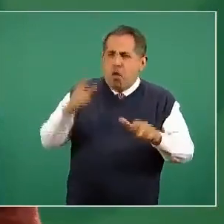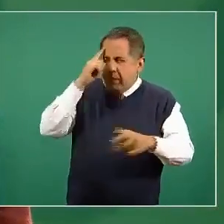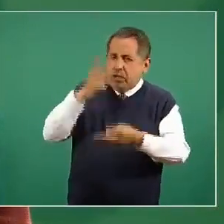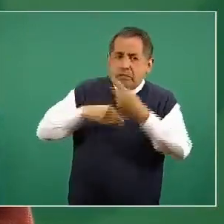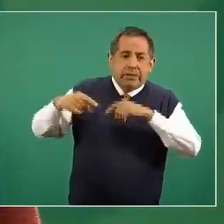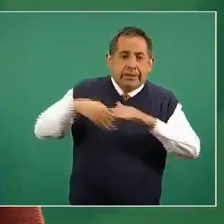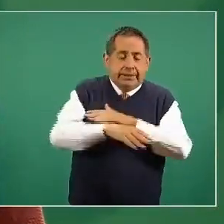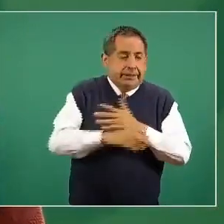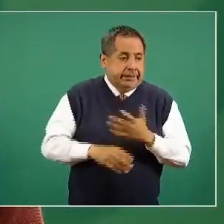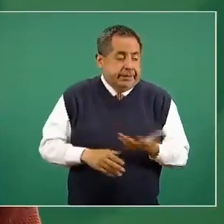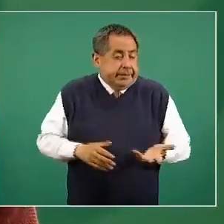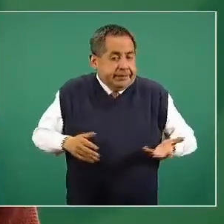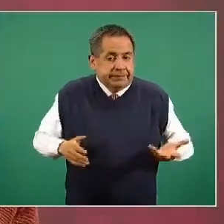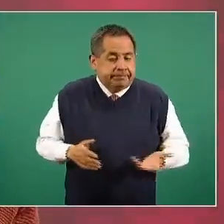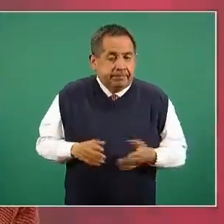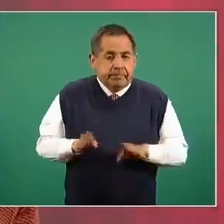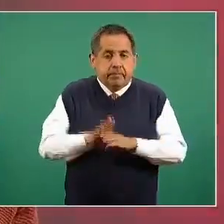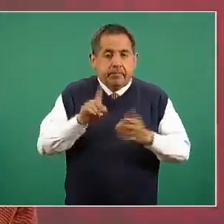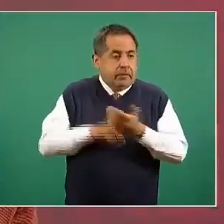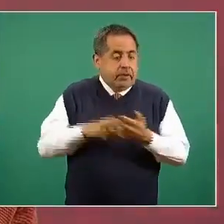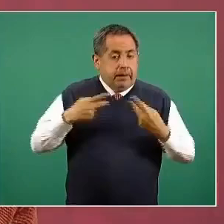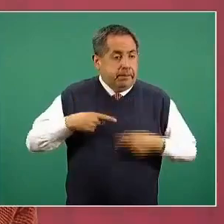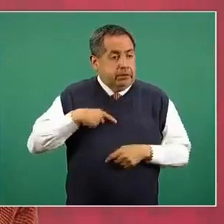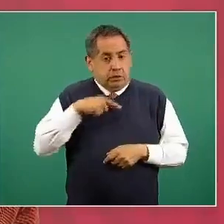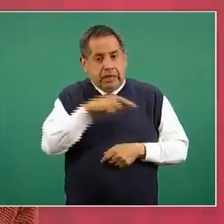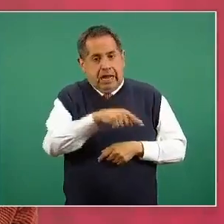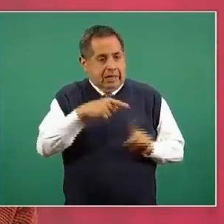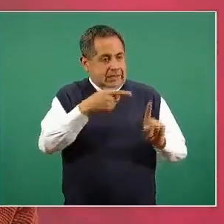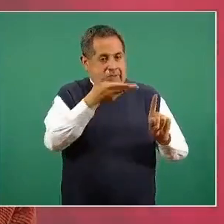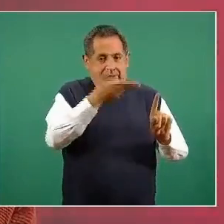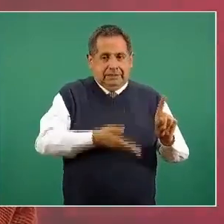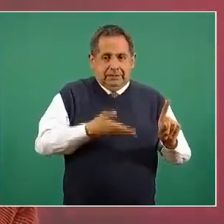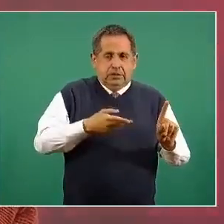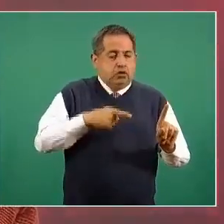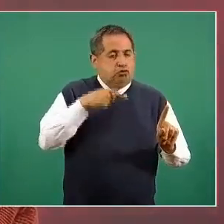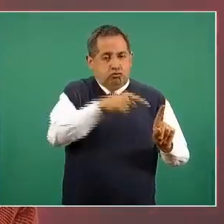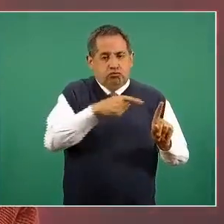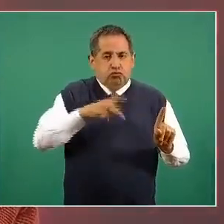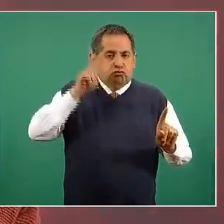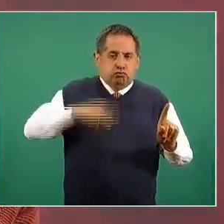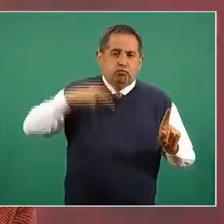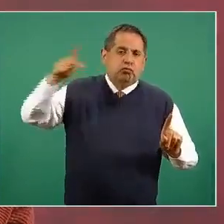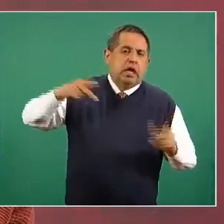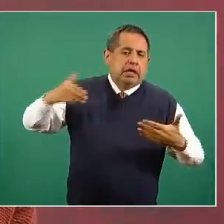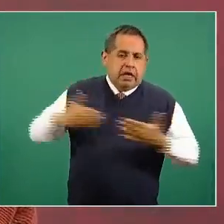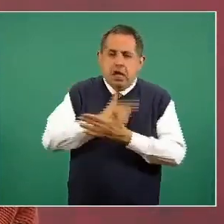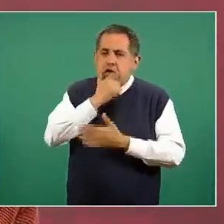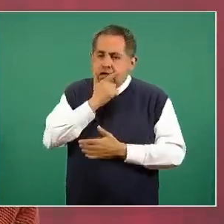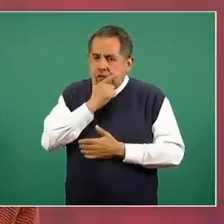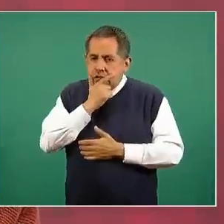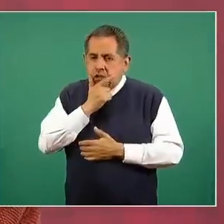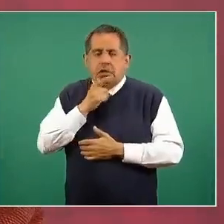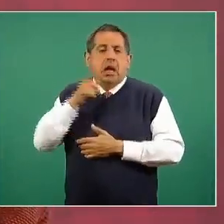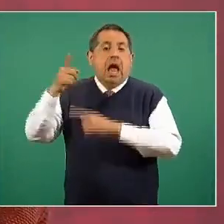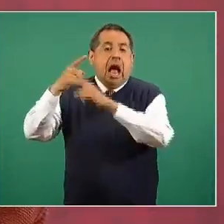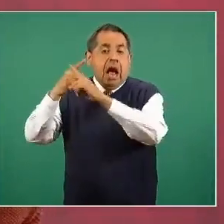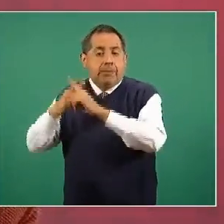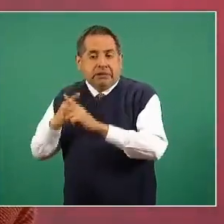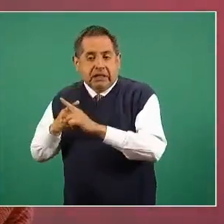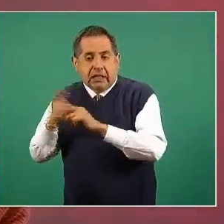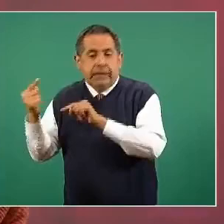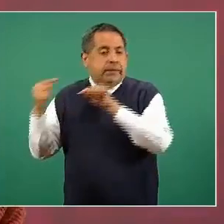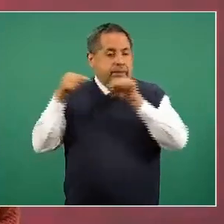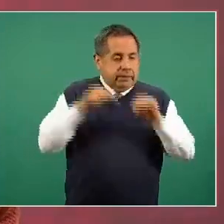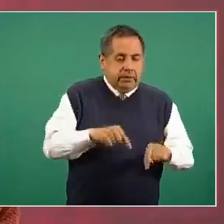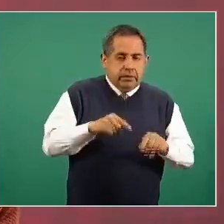entre? Justamente la condición de este paciente ciudadano británico ilustra que los